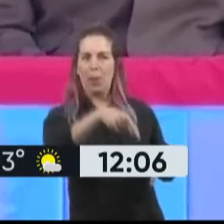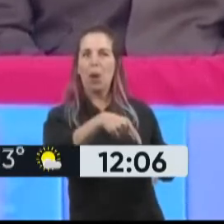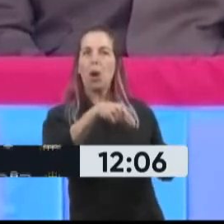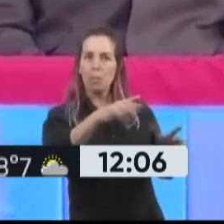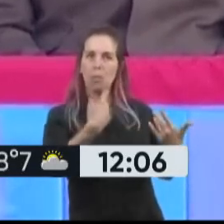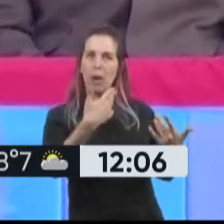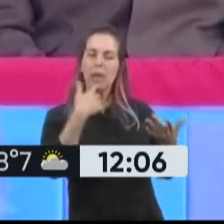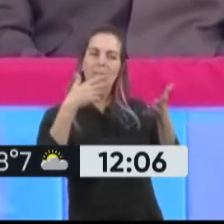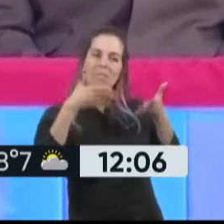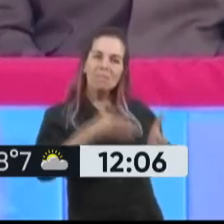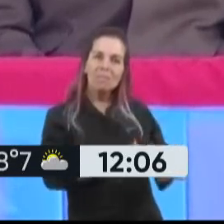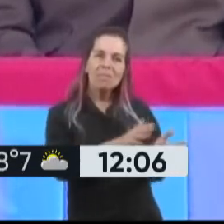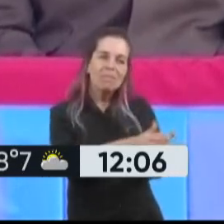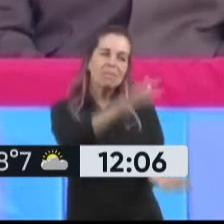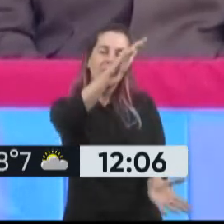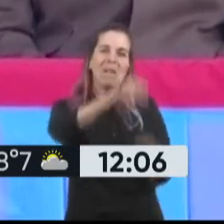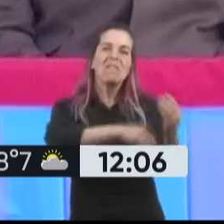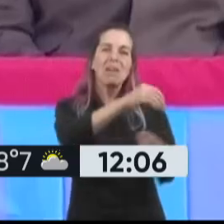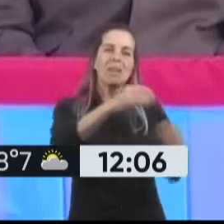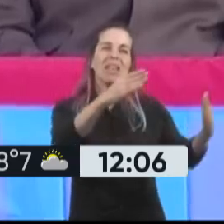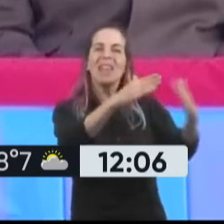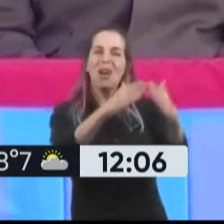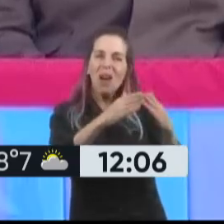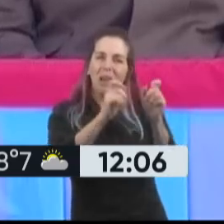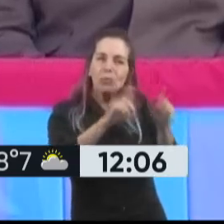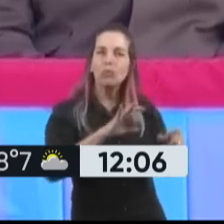vida, acá puedo hacer un hogar.